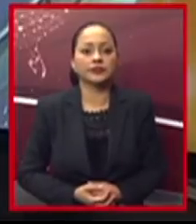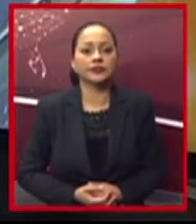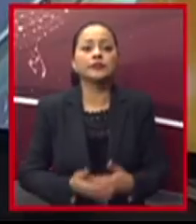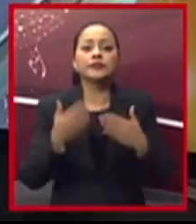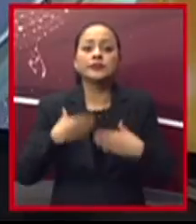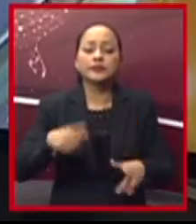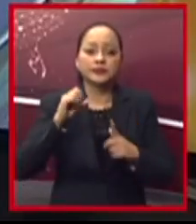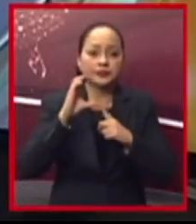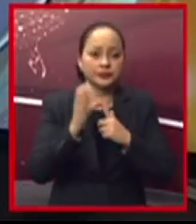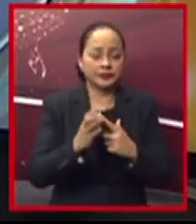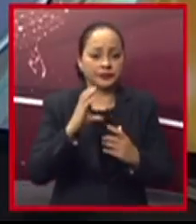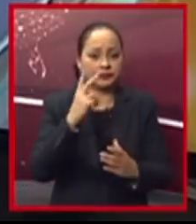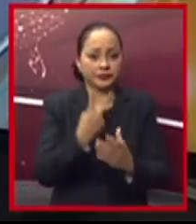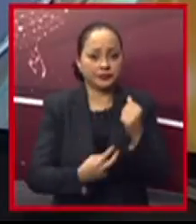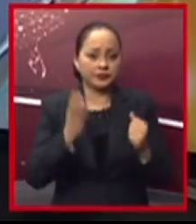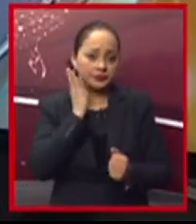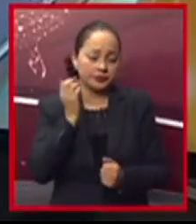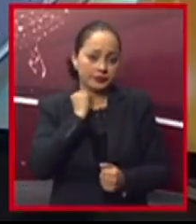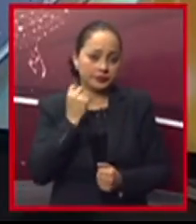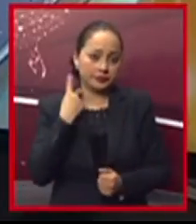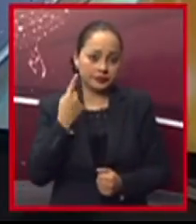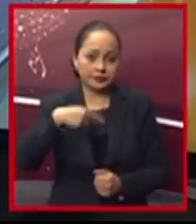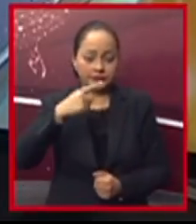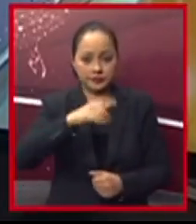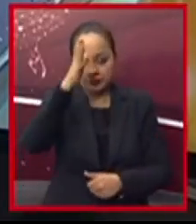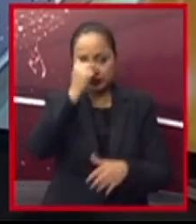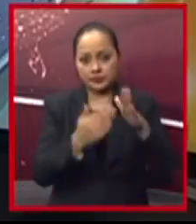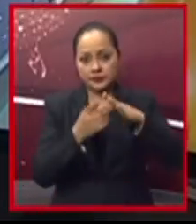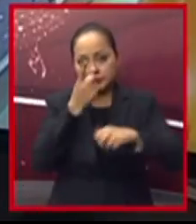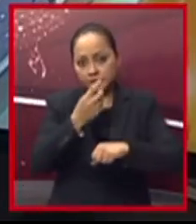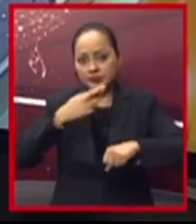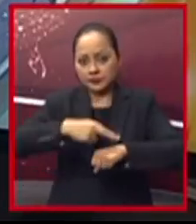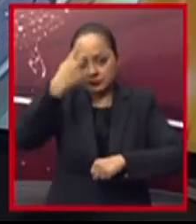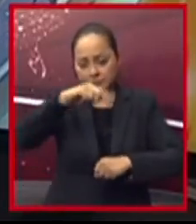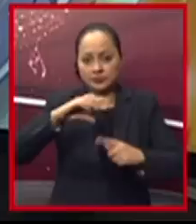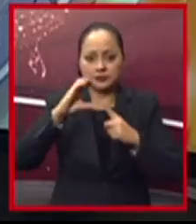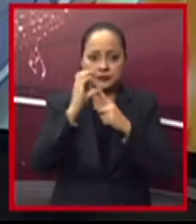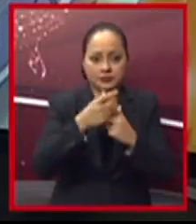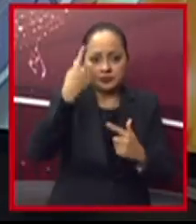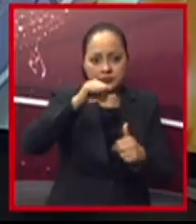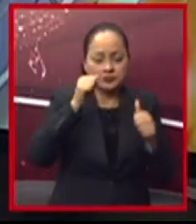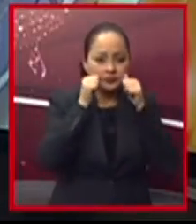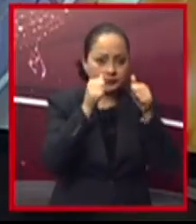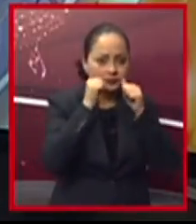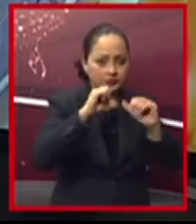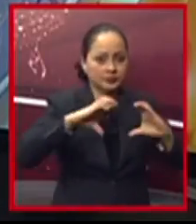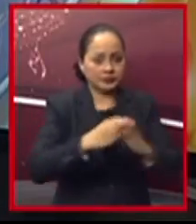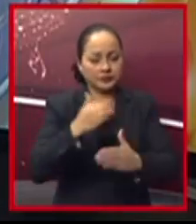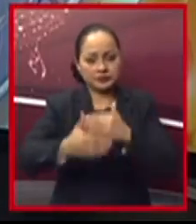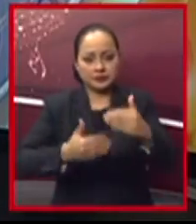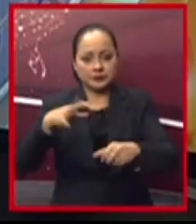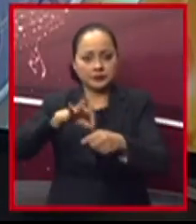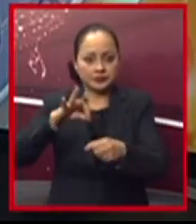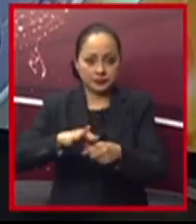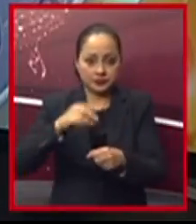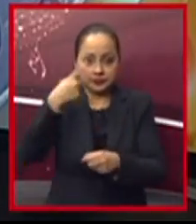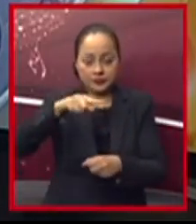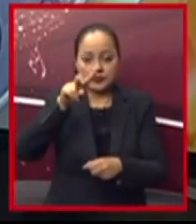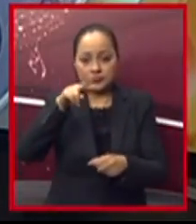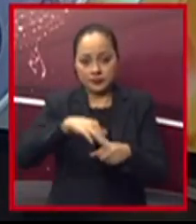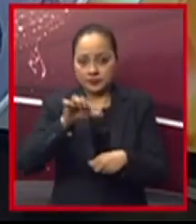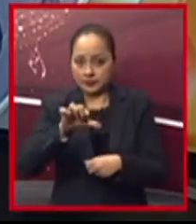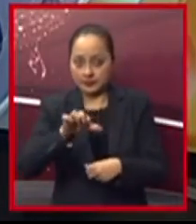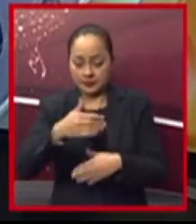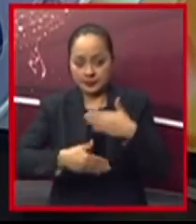Y también la Comisión Permanente avaló un acuerdo de la mesa directiva mediante el cual se crea la Comisión de Seguimiento a los Procedimientos Electorales